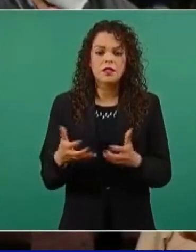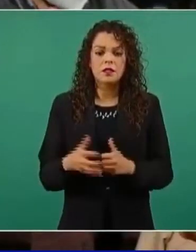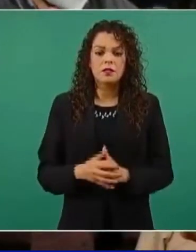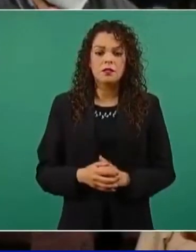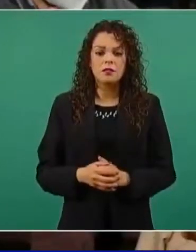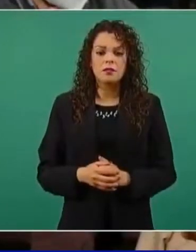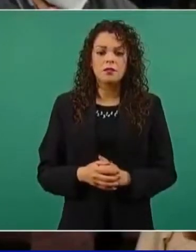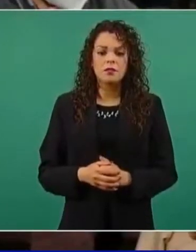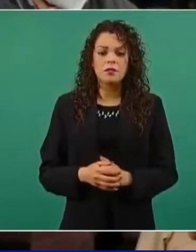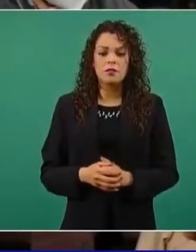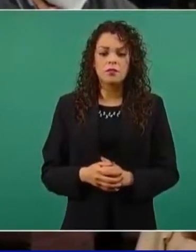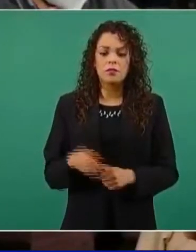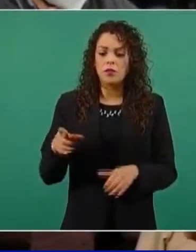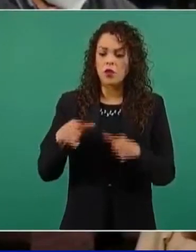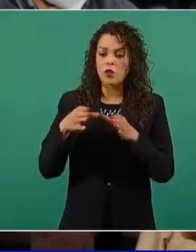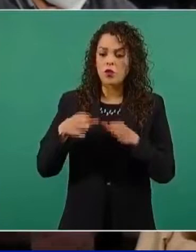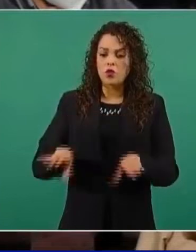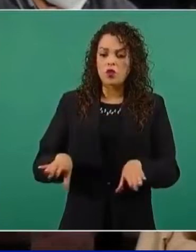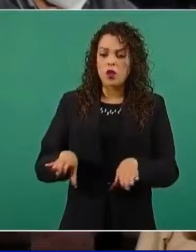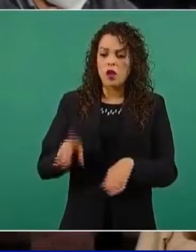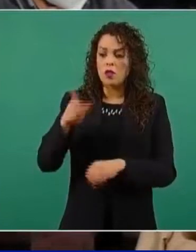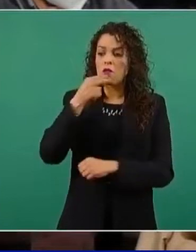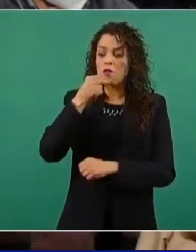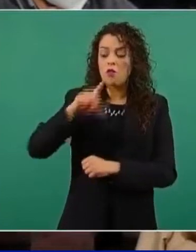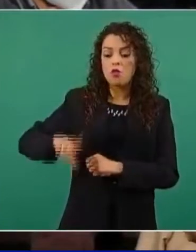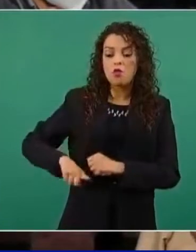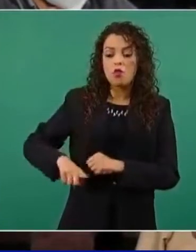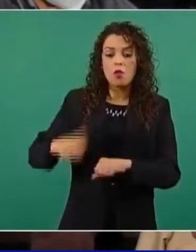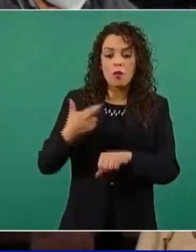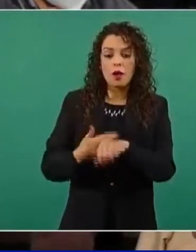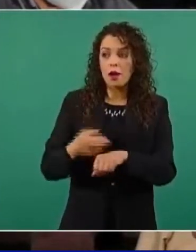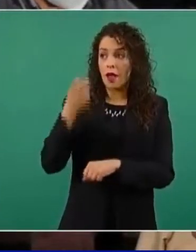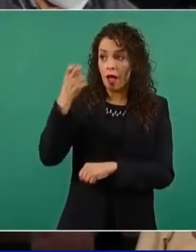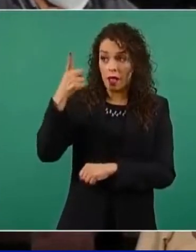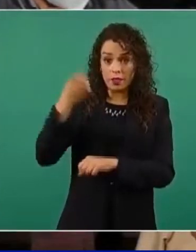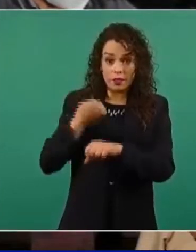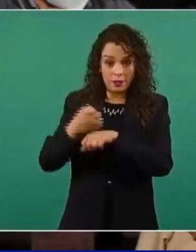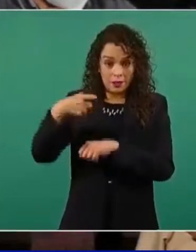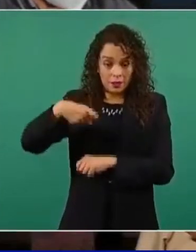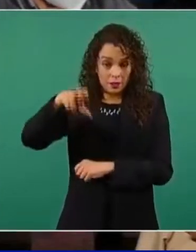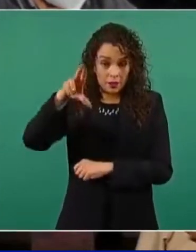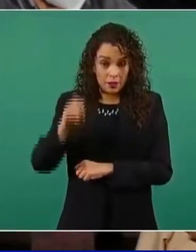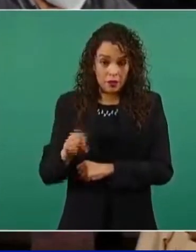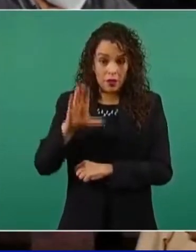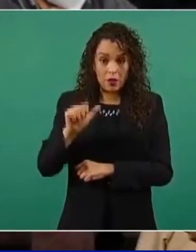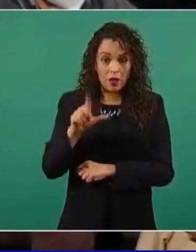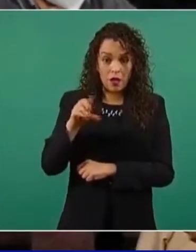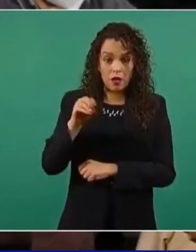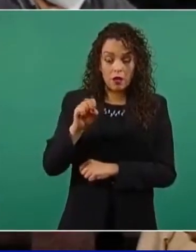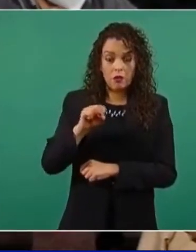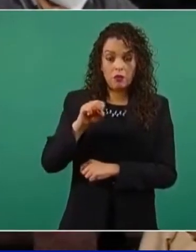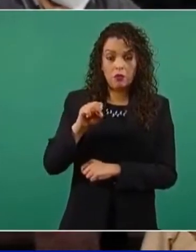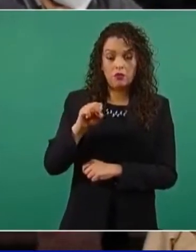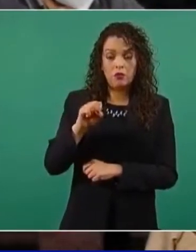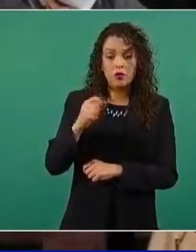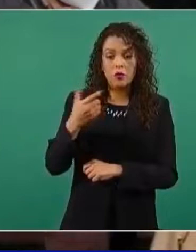el cuñado del gobernador del estado de Quintana Roo, Carlos Joaquín